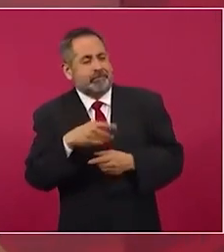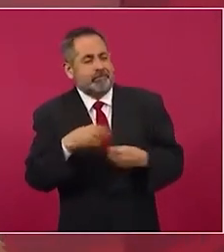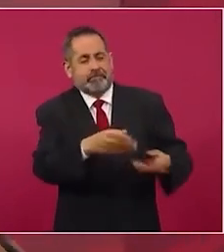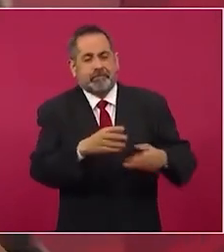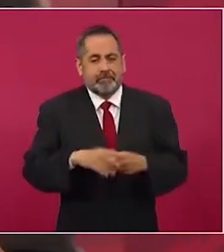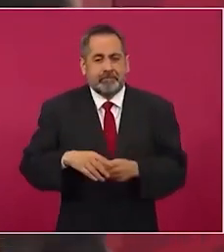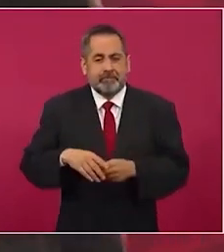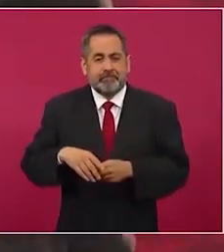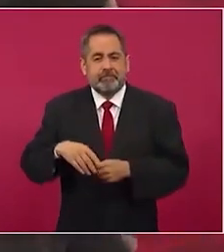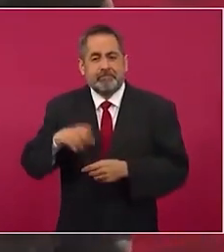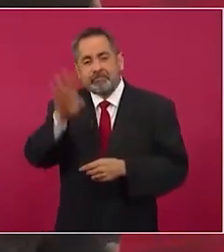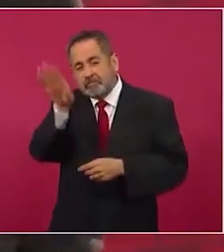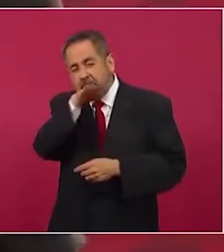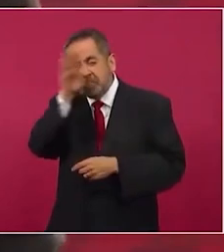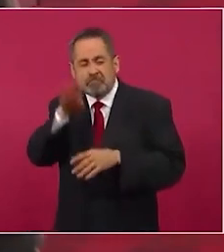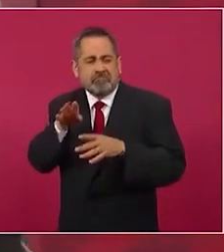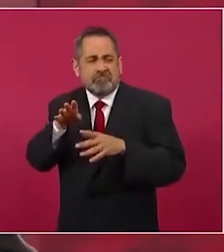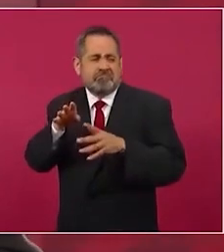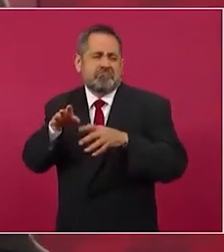el elefante,